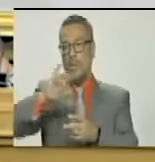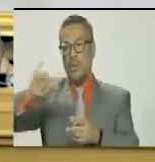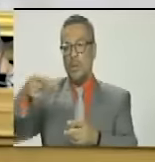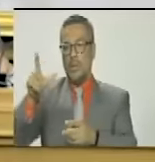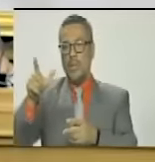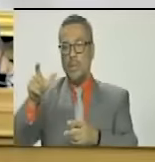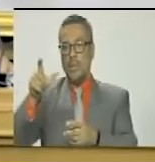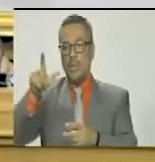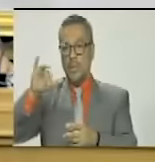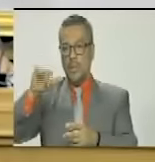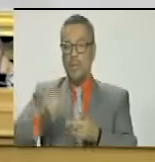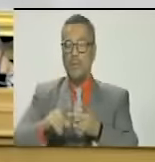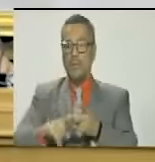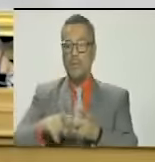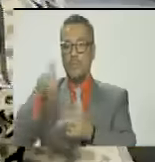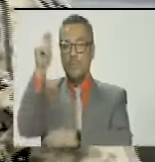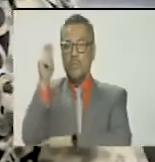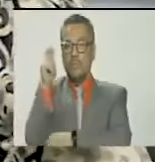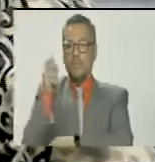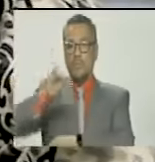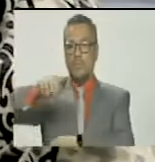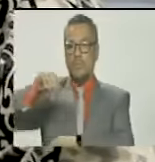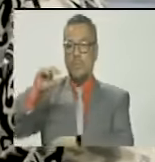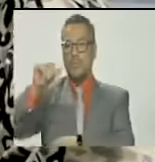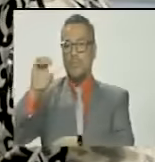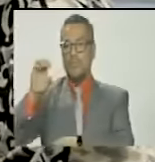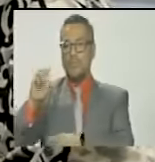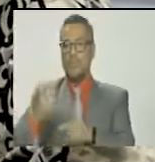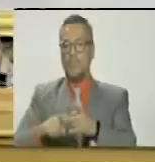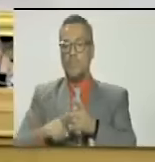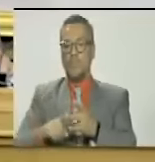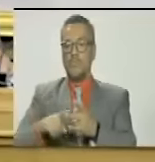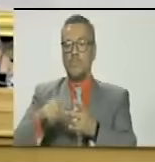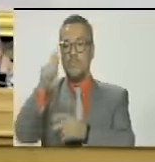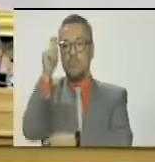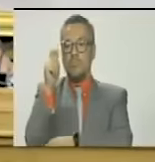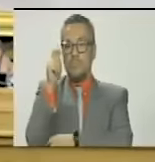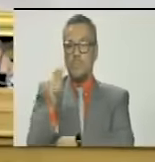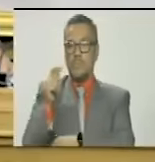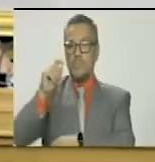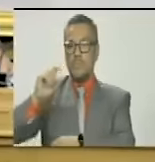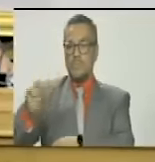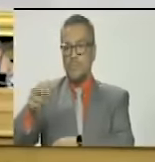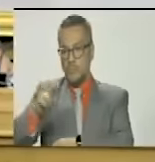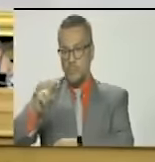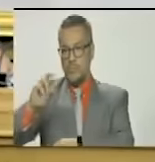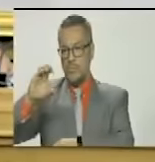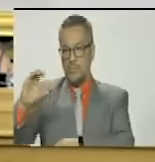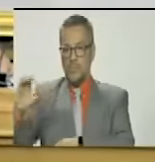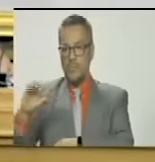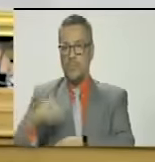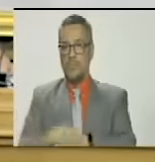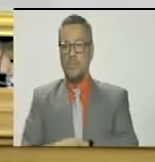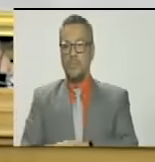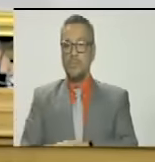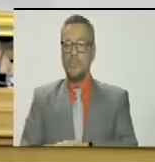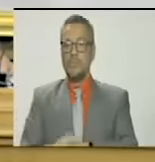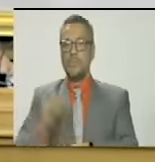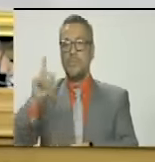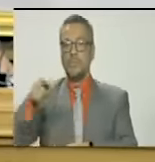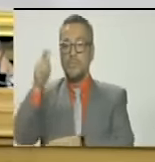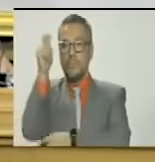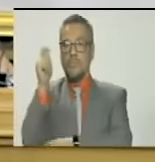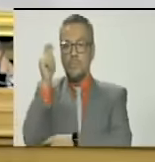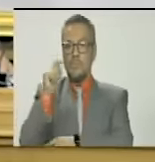Hill, el diputado José Cabello, la diputada Grecia Colmenares y